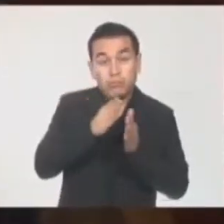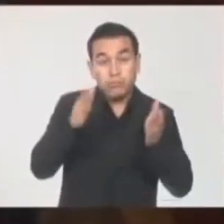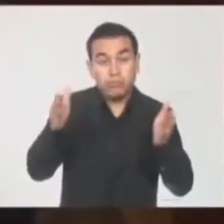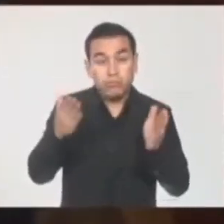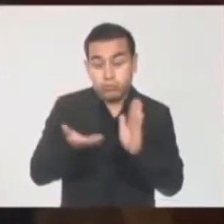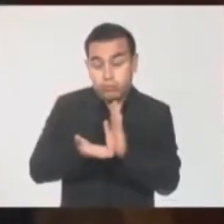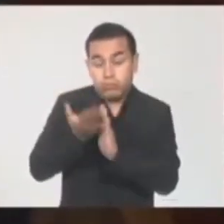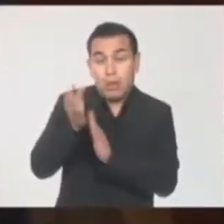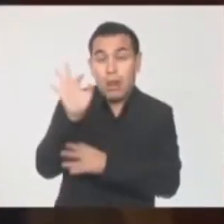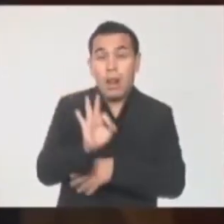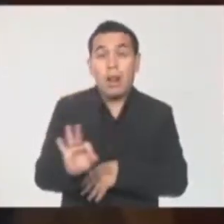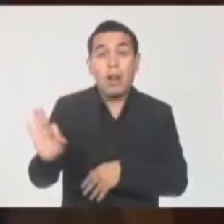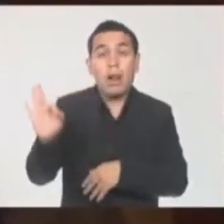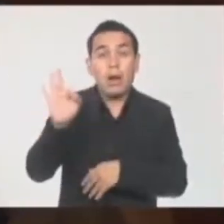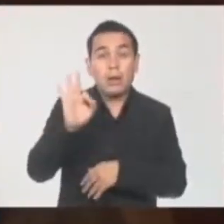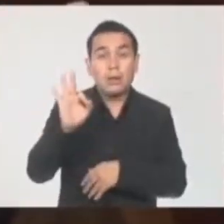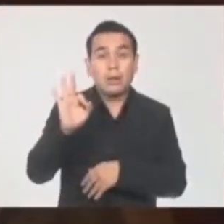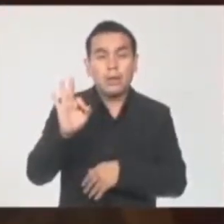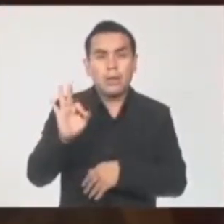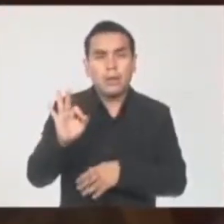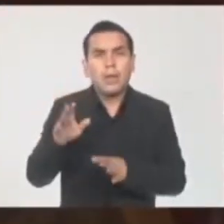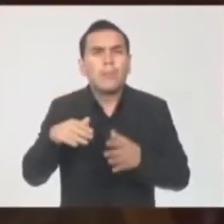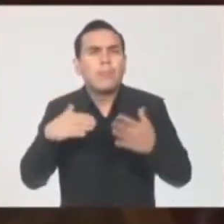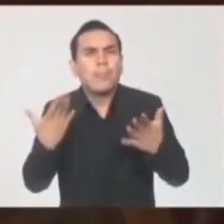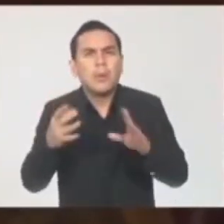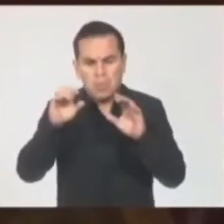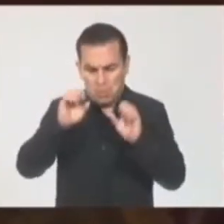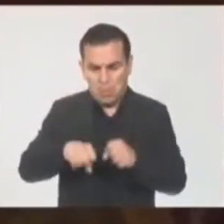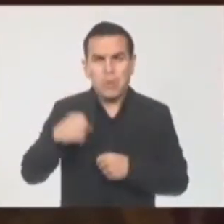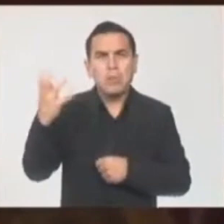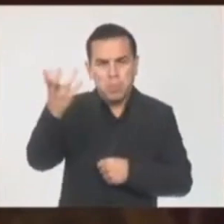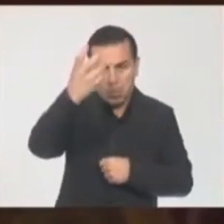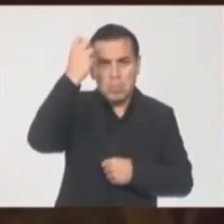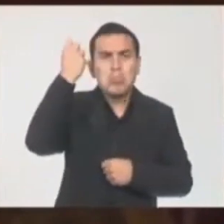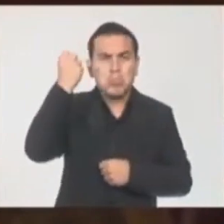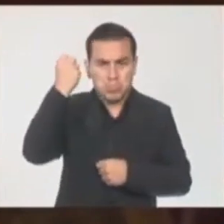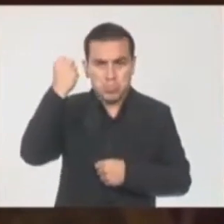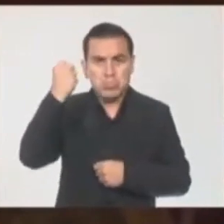importan? ¿Por qué no podemos lograrlo nosotros también?